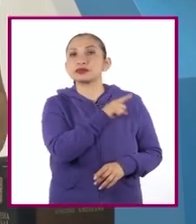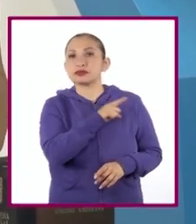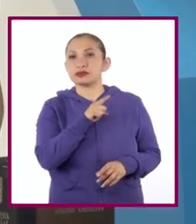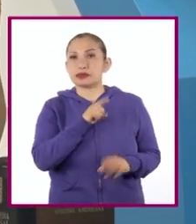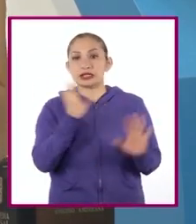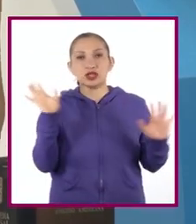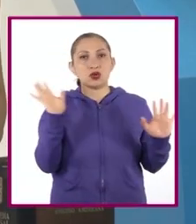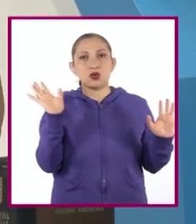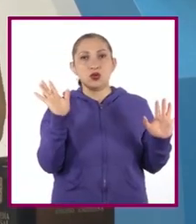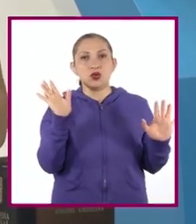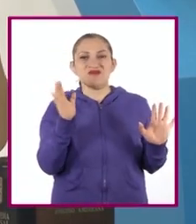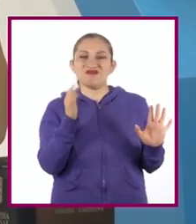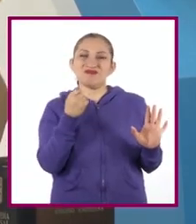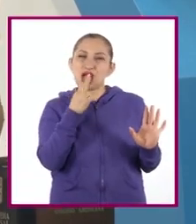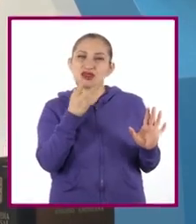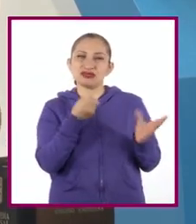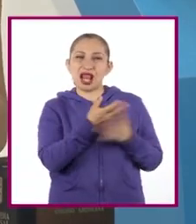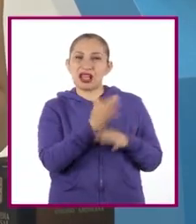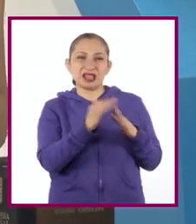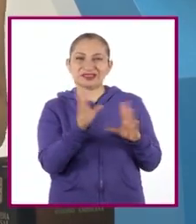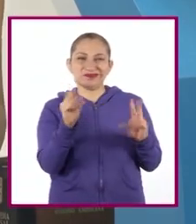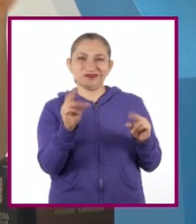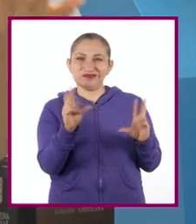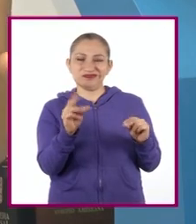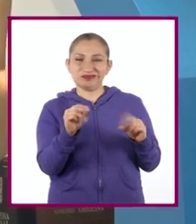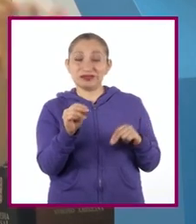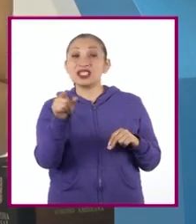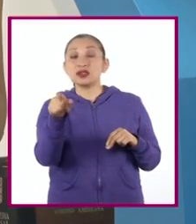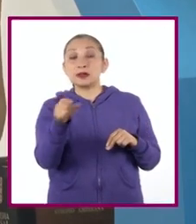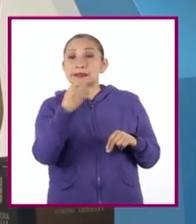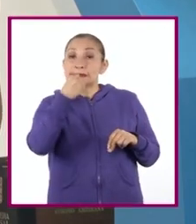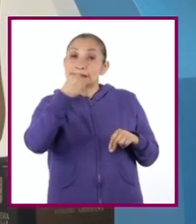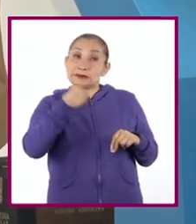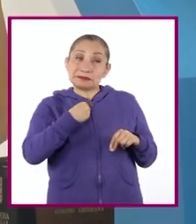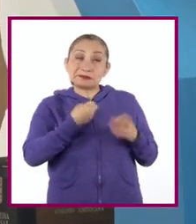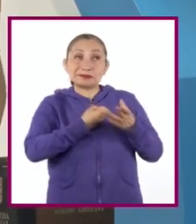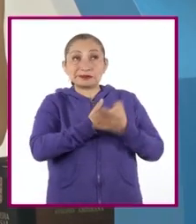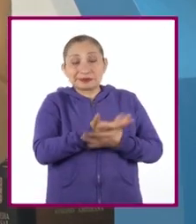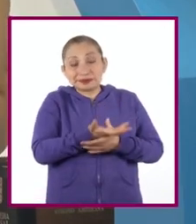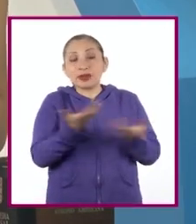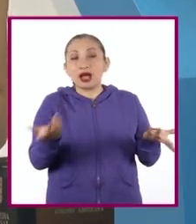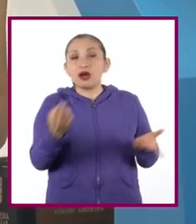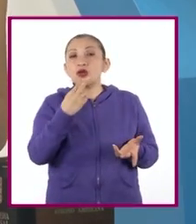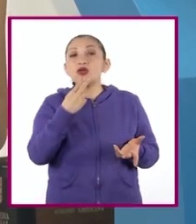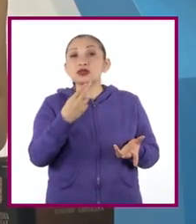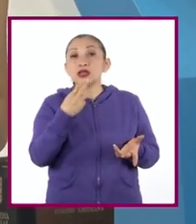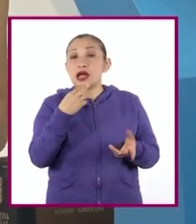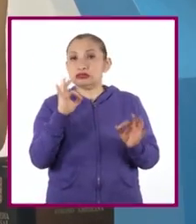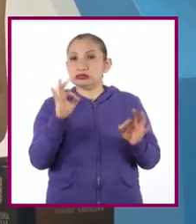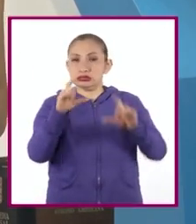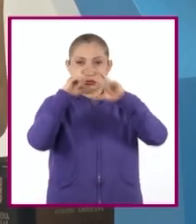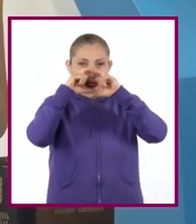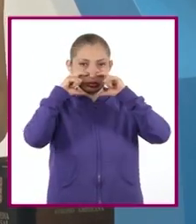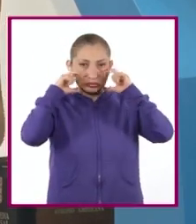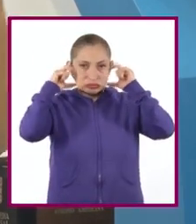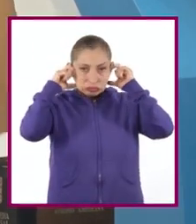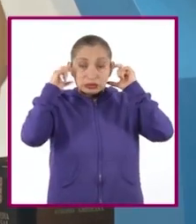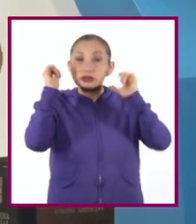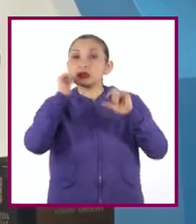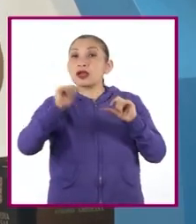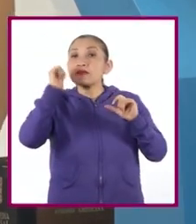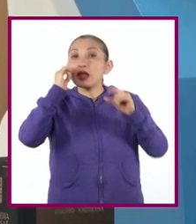evitar, en lo posible, salir de casa. Y si tenemos que hacerlo, hay que utilizar cubrebocas